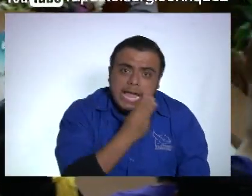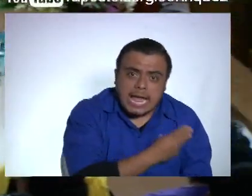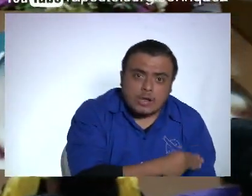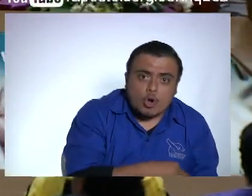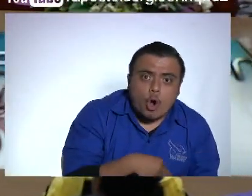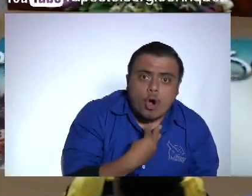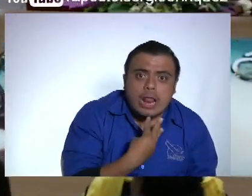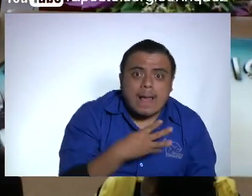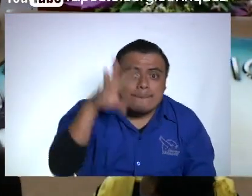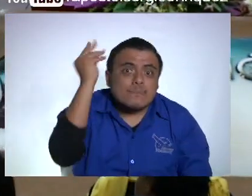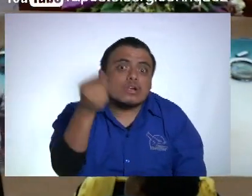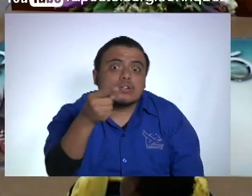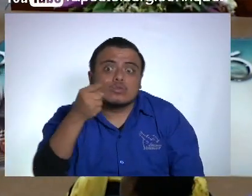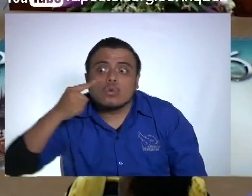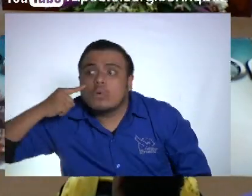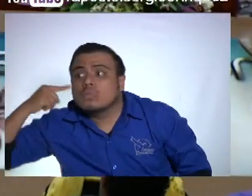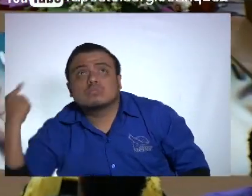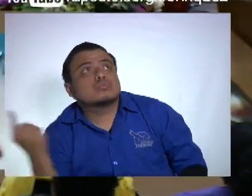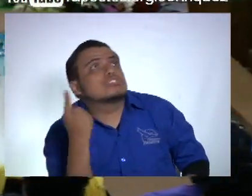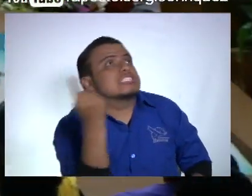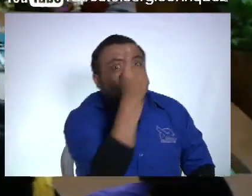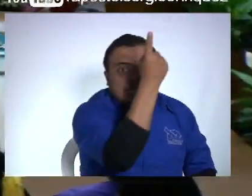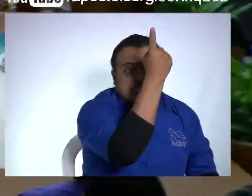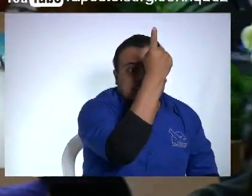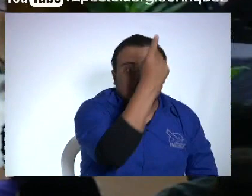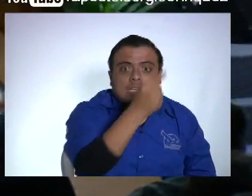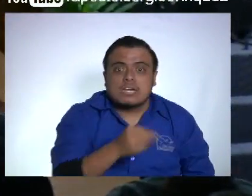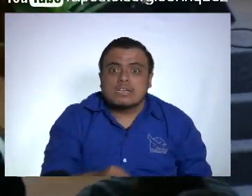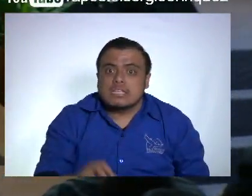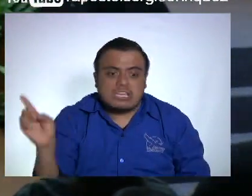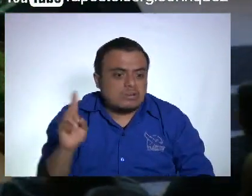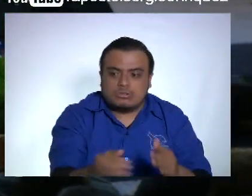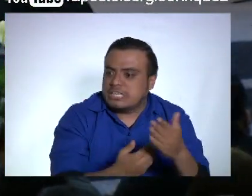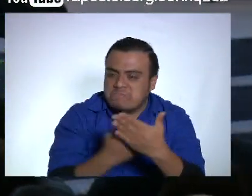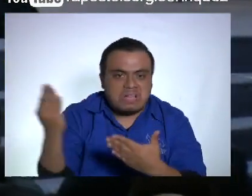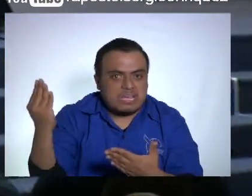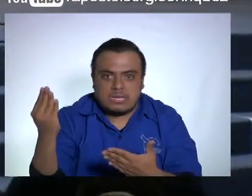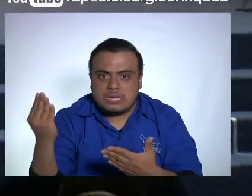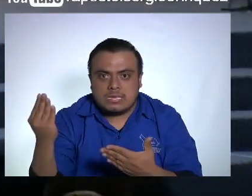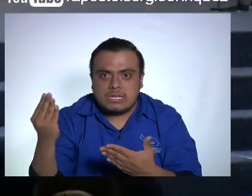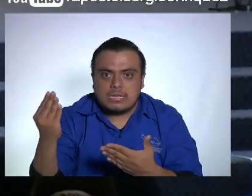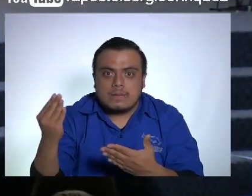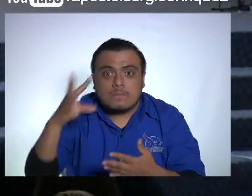porque vino a buscarlo. Y no se va a ir sin encontrarlo esta noche.